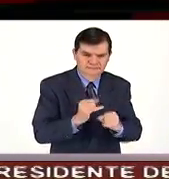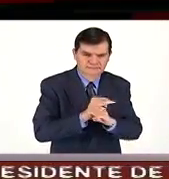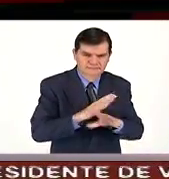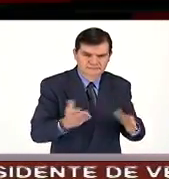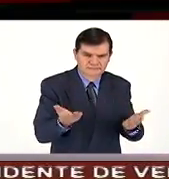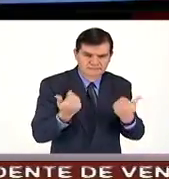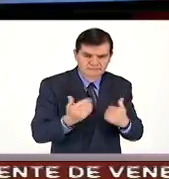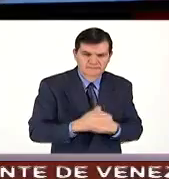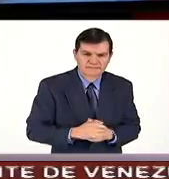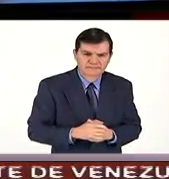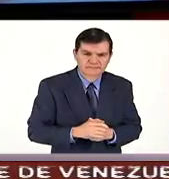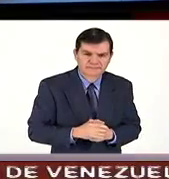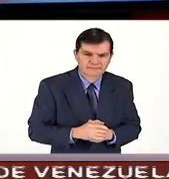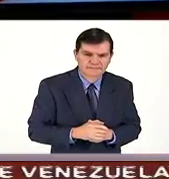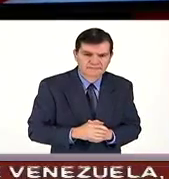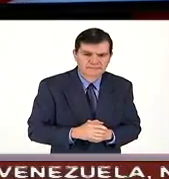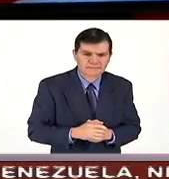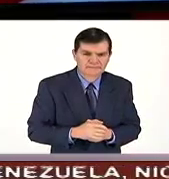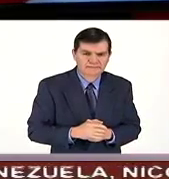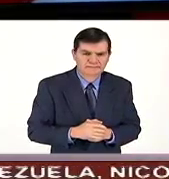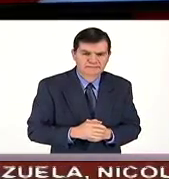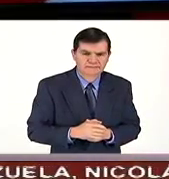infórmanos.